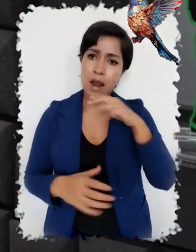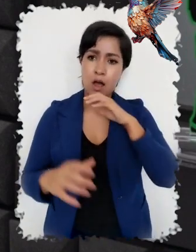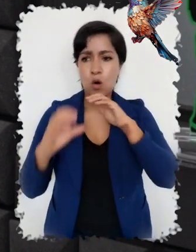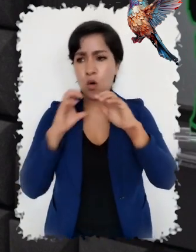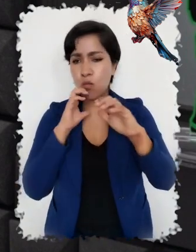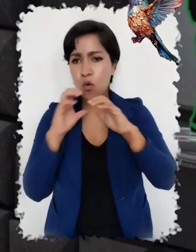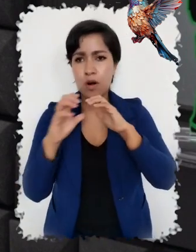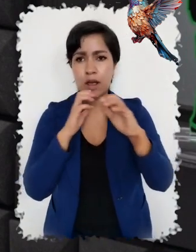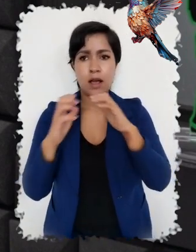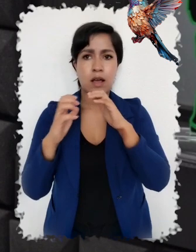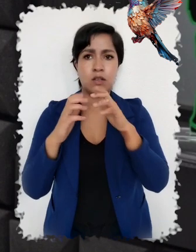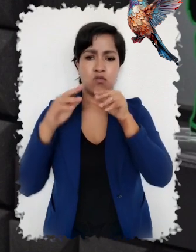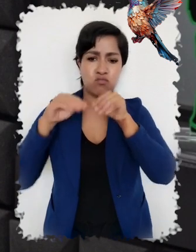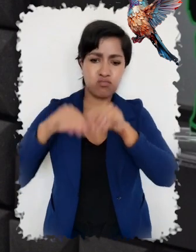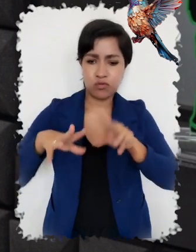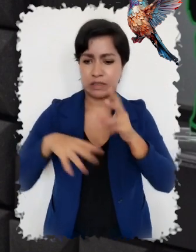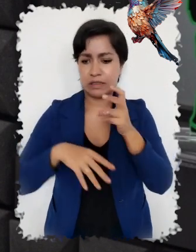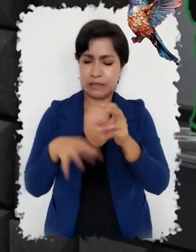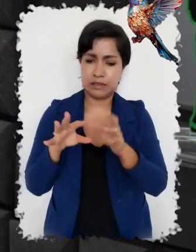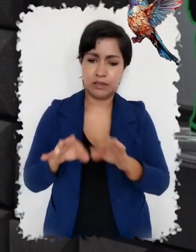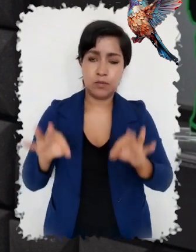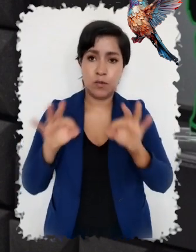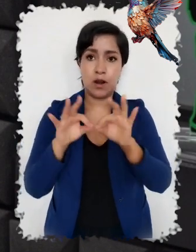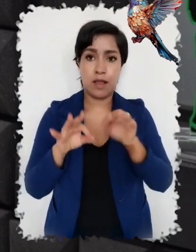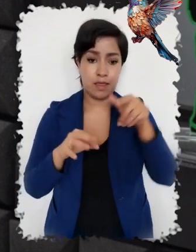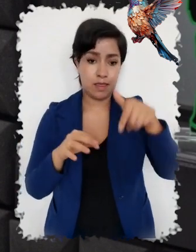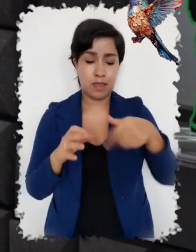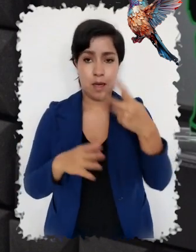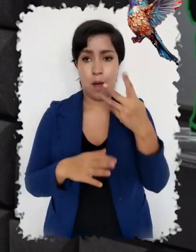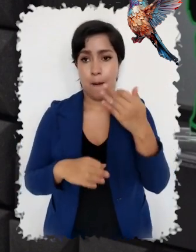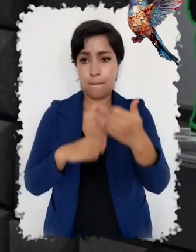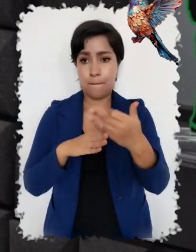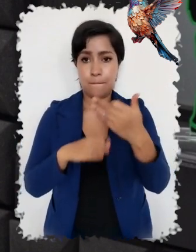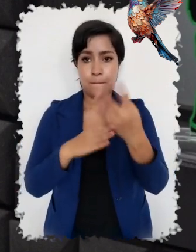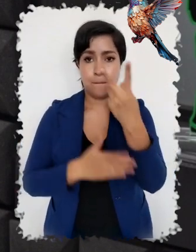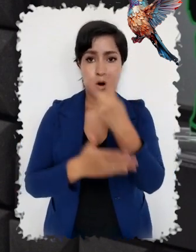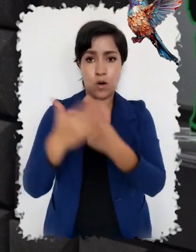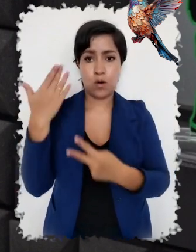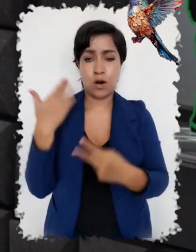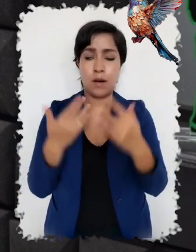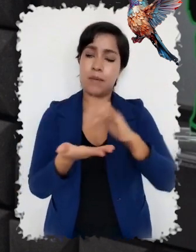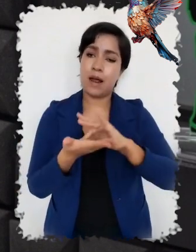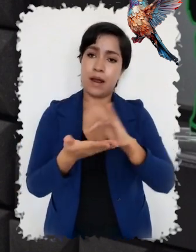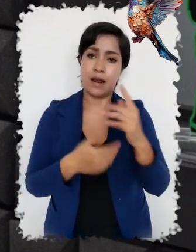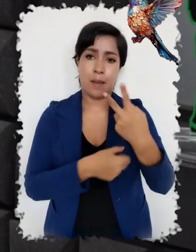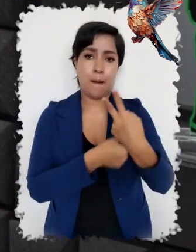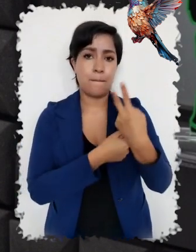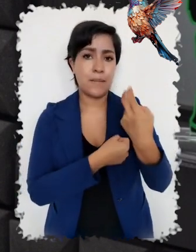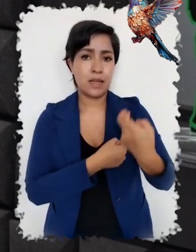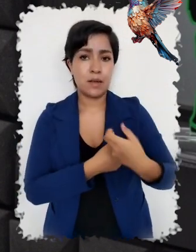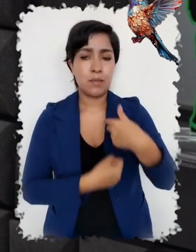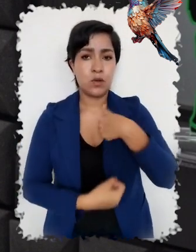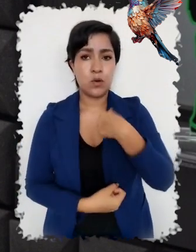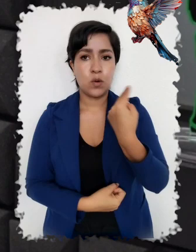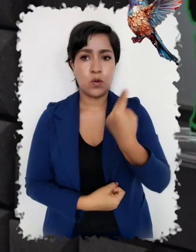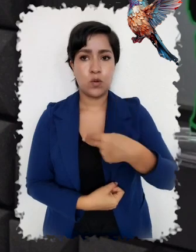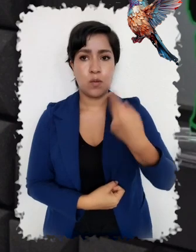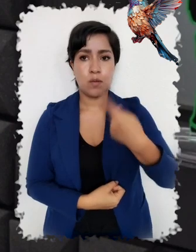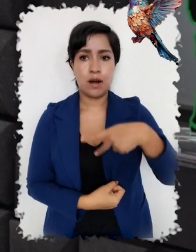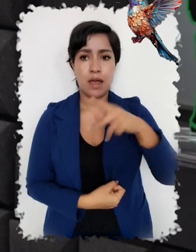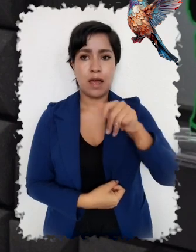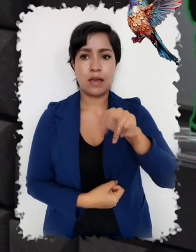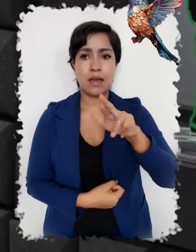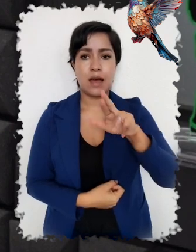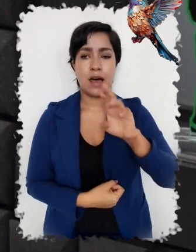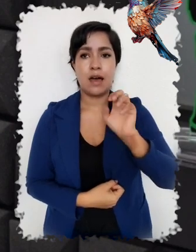los medios de comunicación el tenerte a ti al frente de este espacio para mí es un verdadero honor Gracias por invitarme Mi nombre es Karen Aida